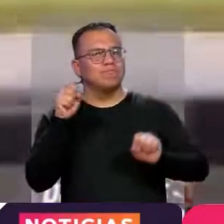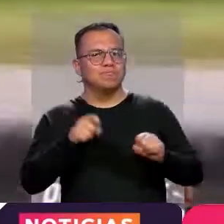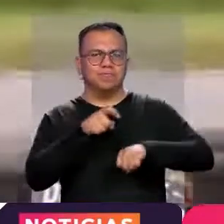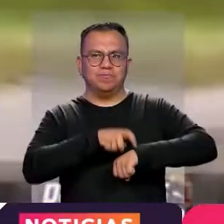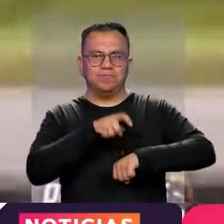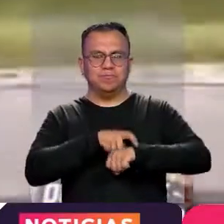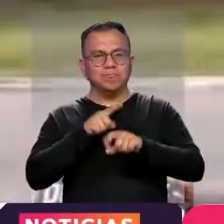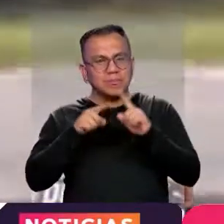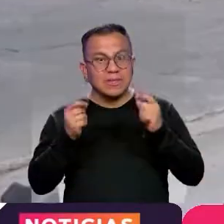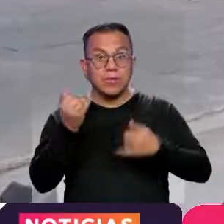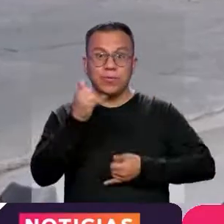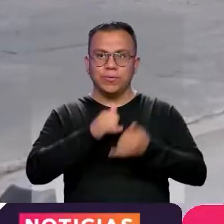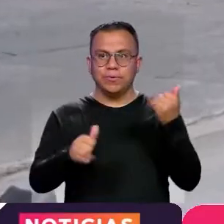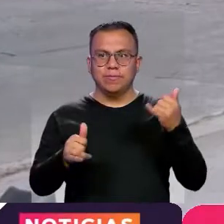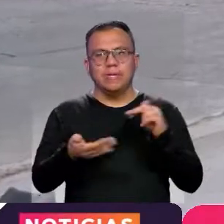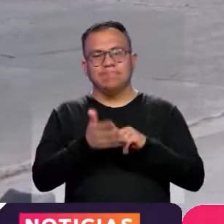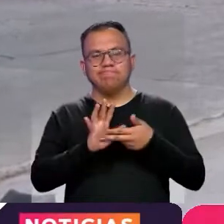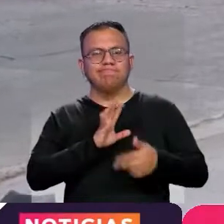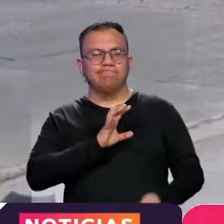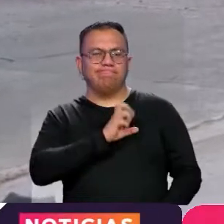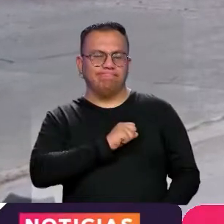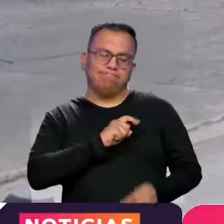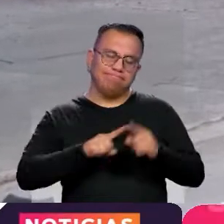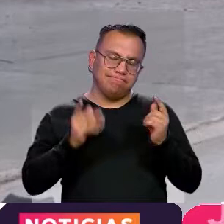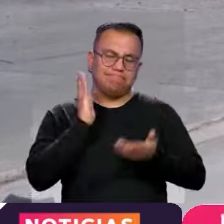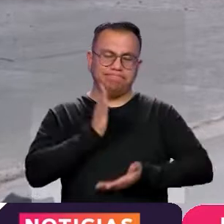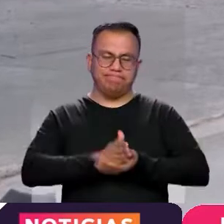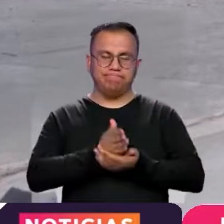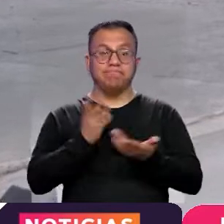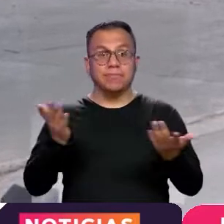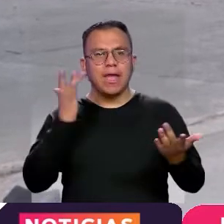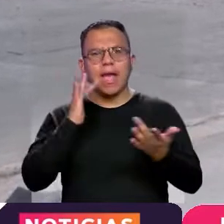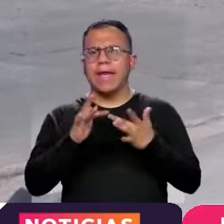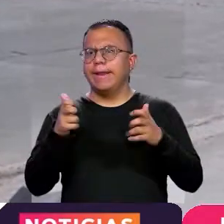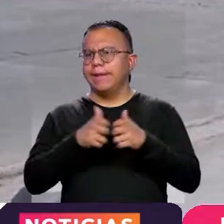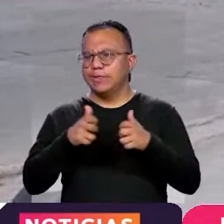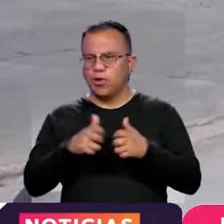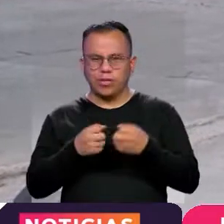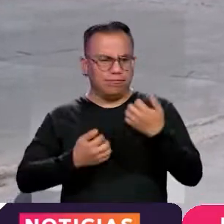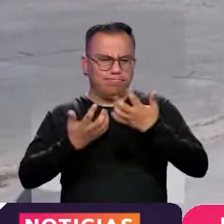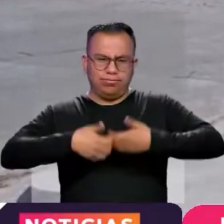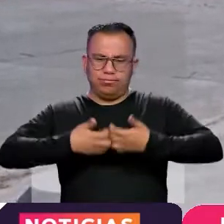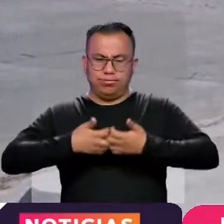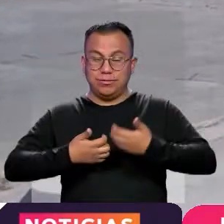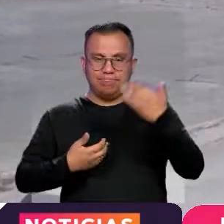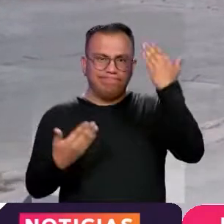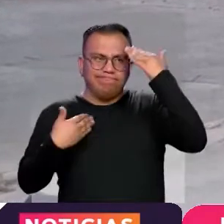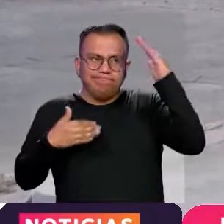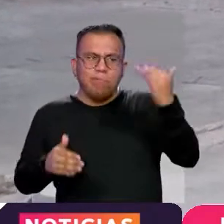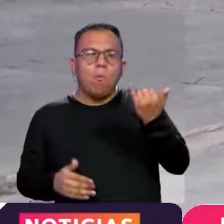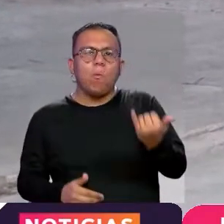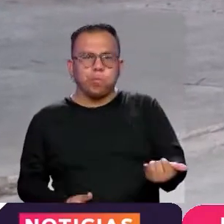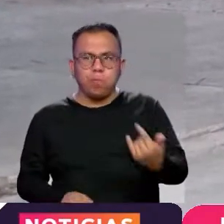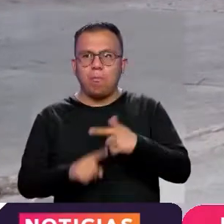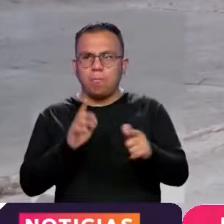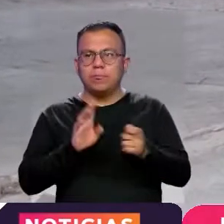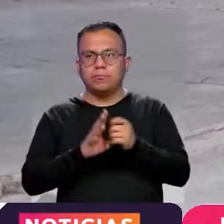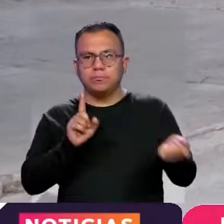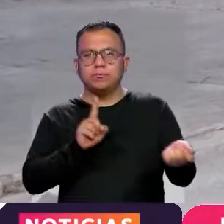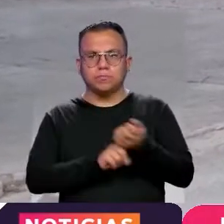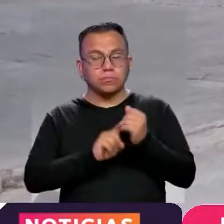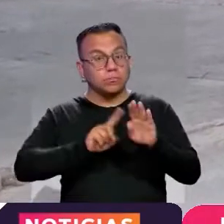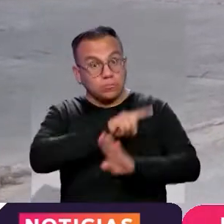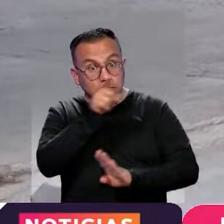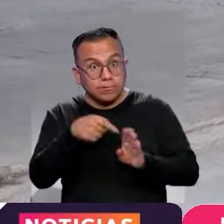a la última válida. Lastimosamente tuvimos una falla, sea electrónica, en el motor, no sé qué falló. Logramos terminar la carrera